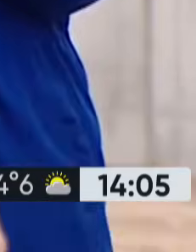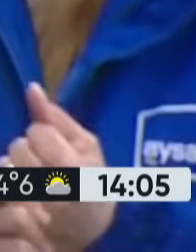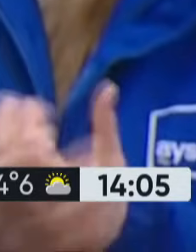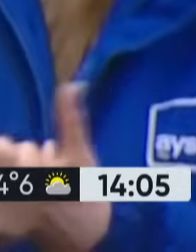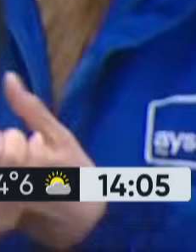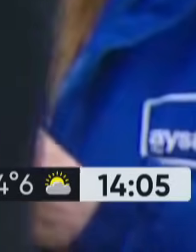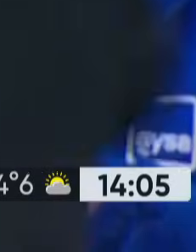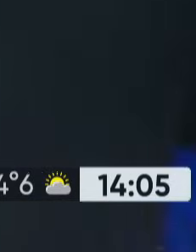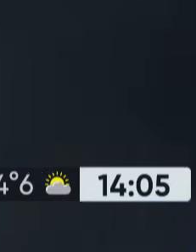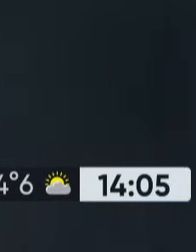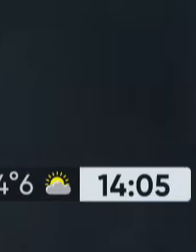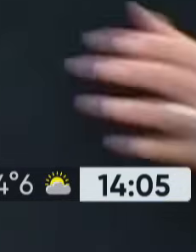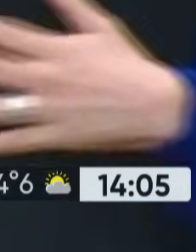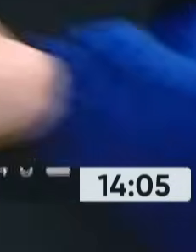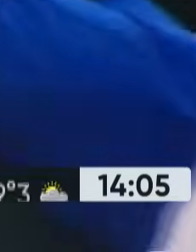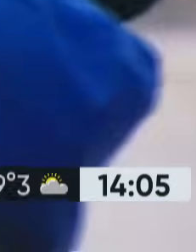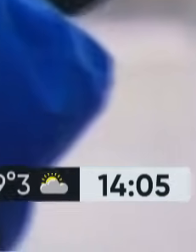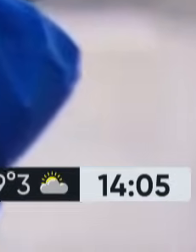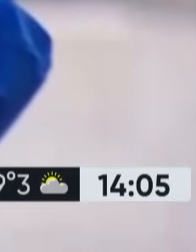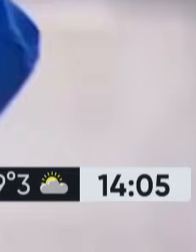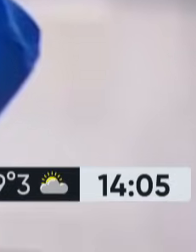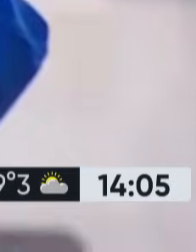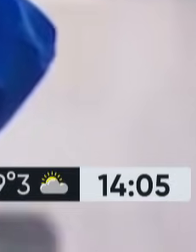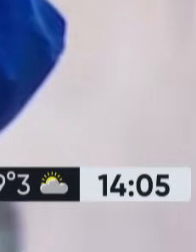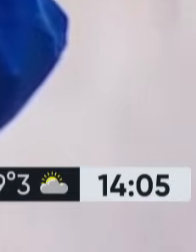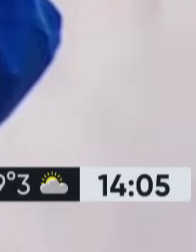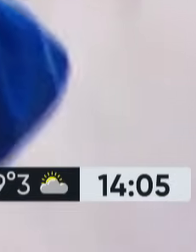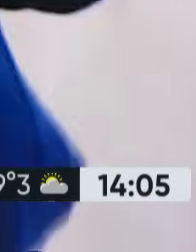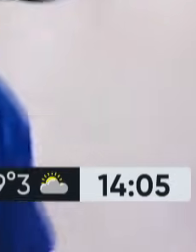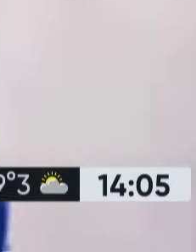Han sido las palabras del señor presidente de la